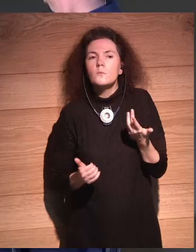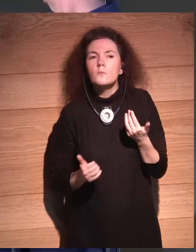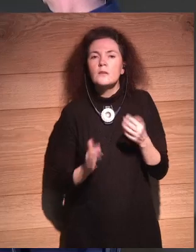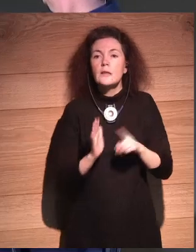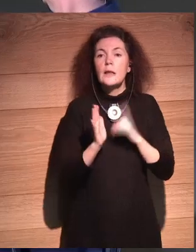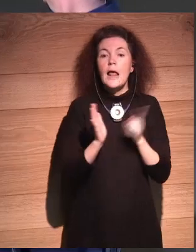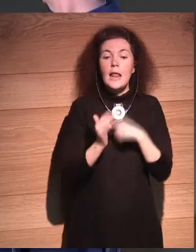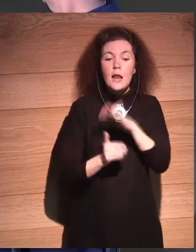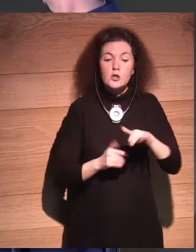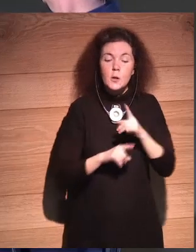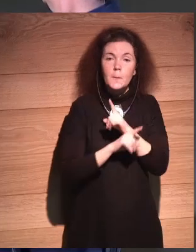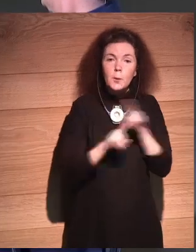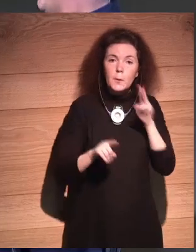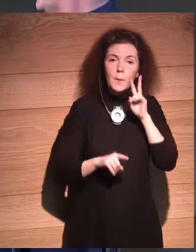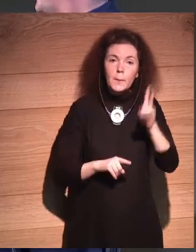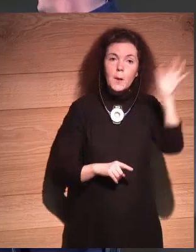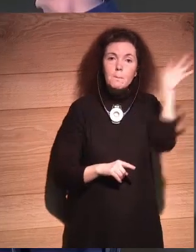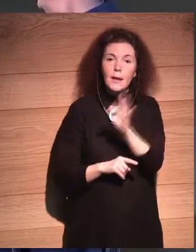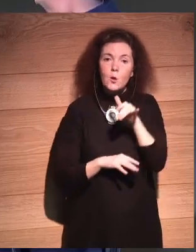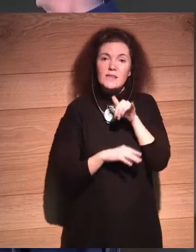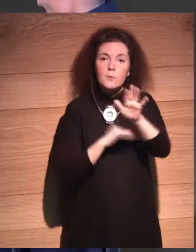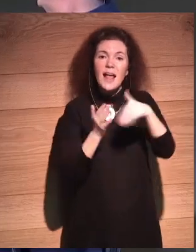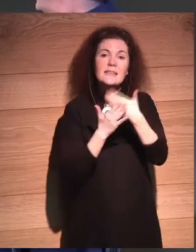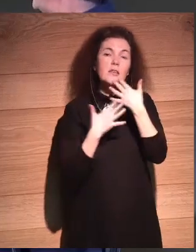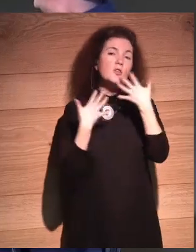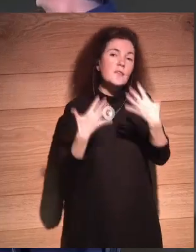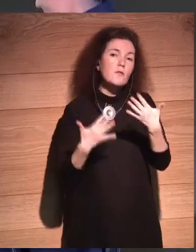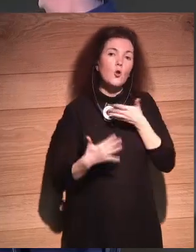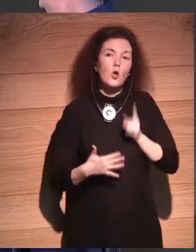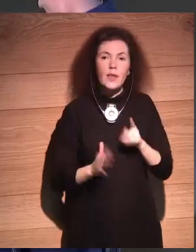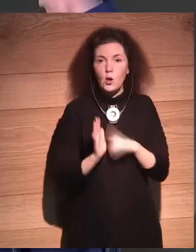ley prohibiera a los niños ver películas en un avión hasta que tengan 10 años.